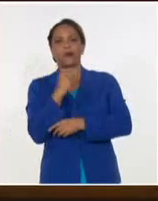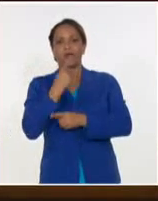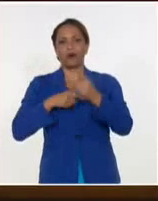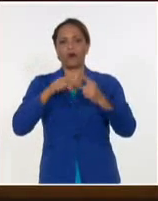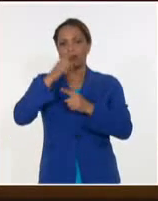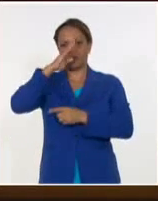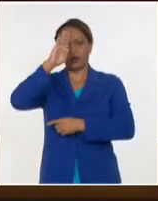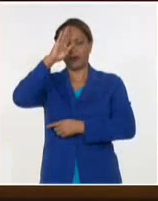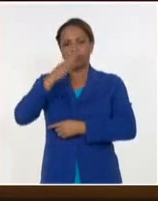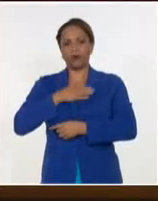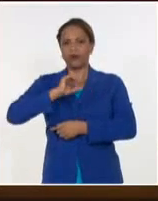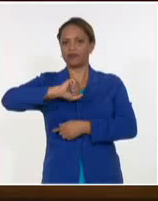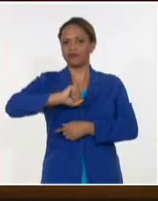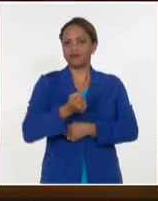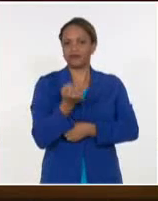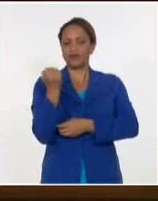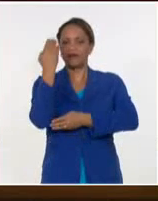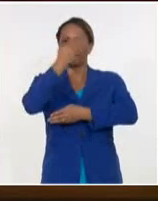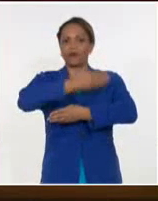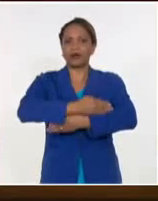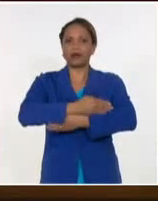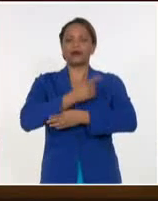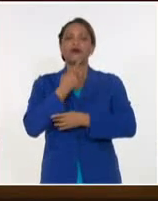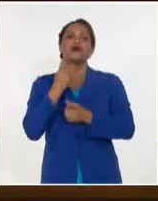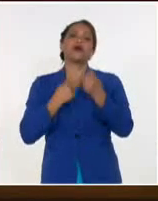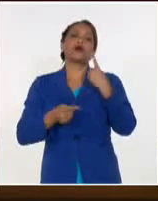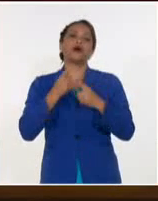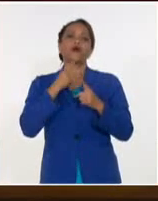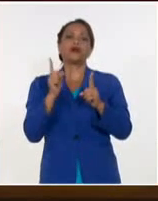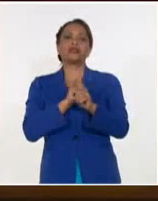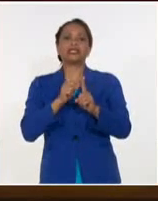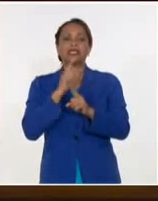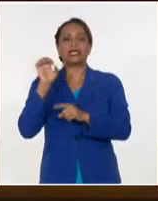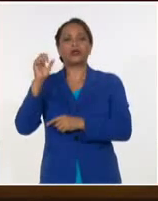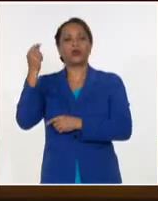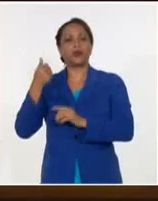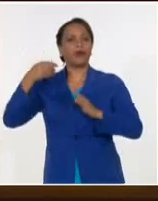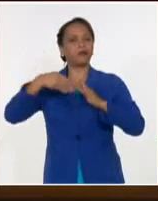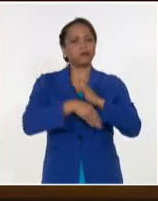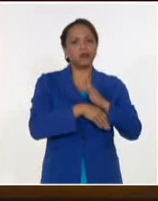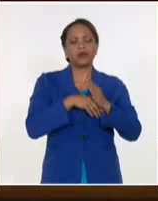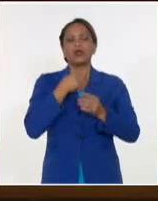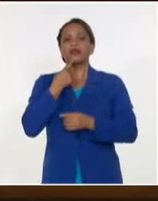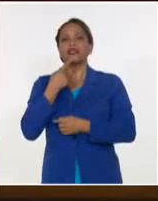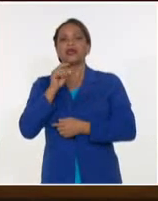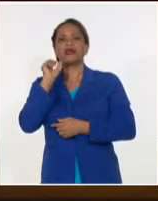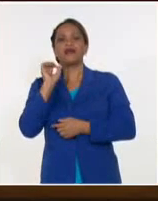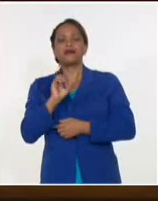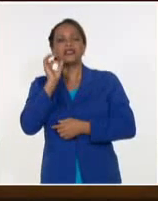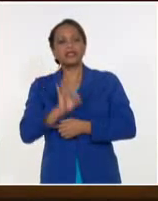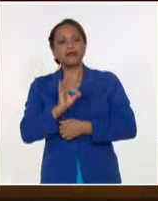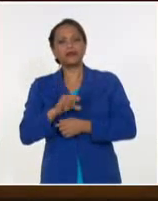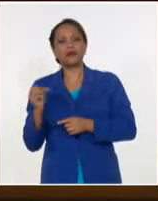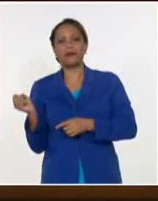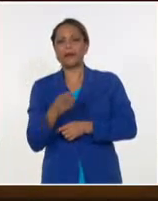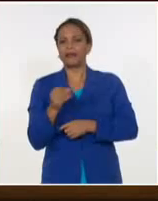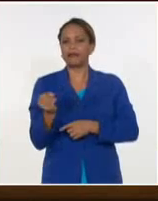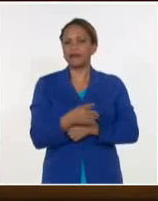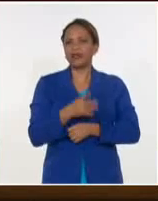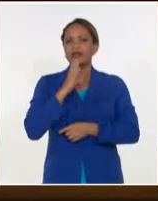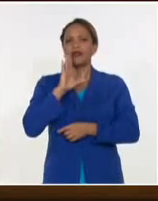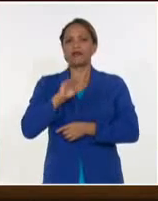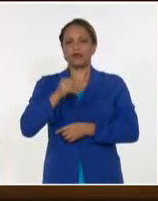del recrudecimiento del bloqueo, de la persecución financiera, de la calumniosa, falsa e inaceptable calificación de